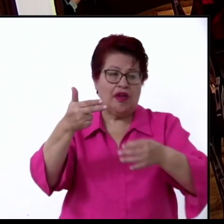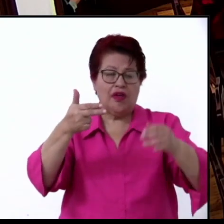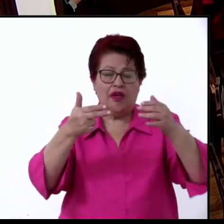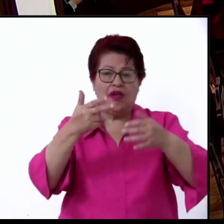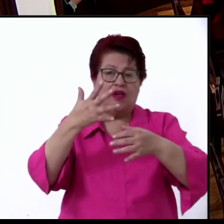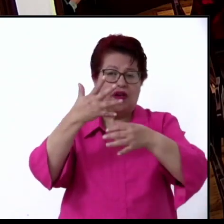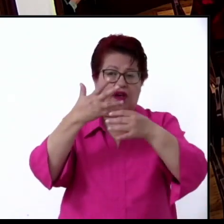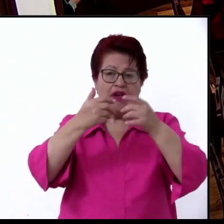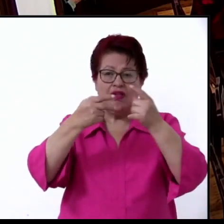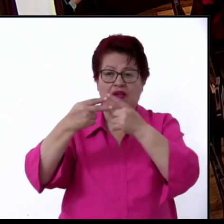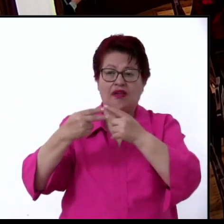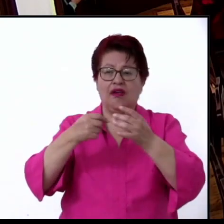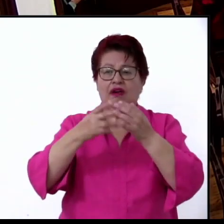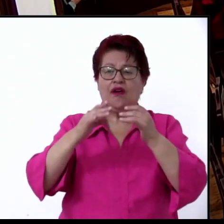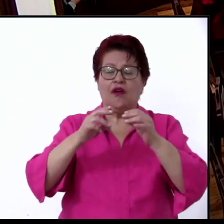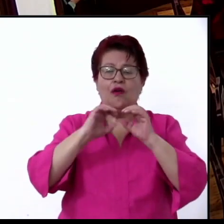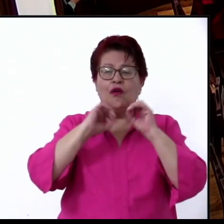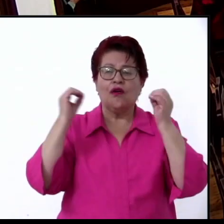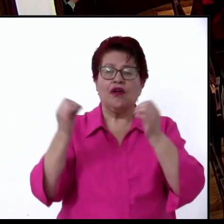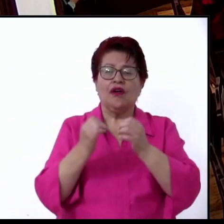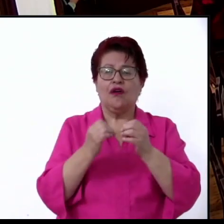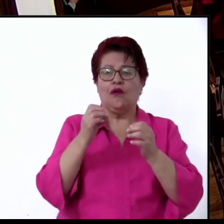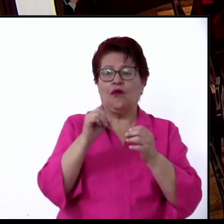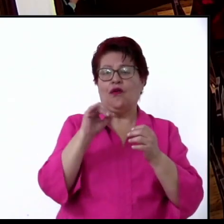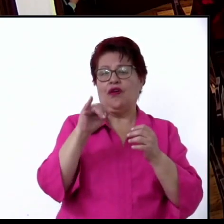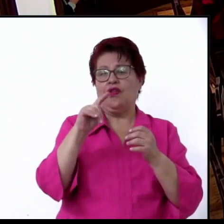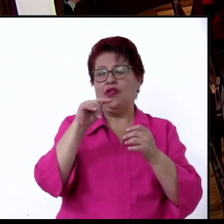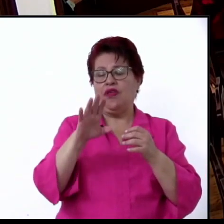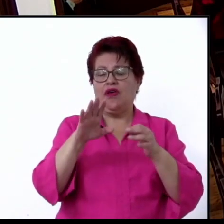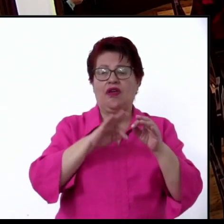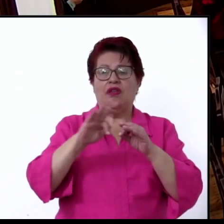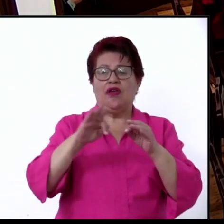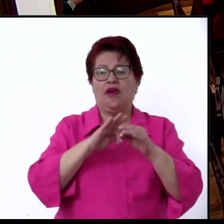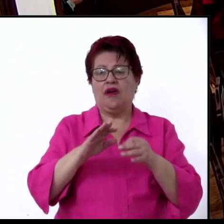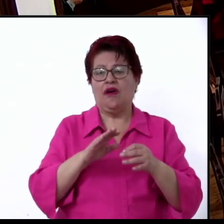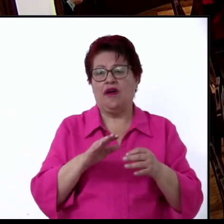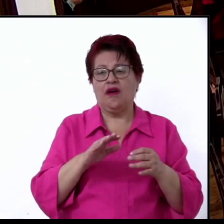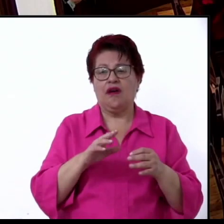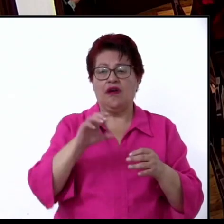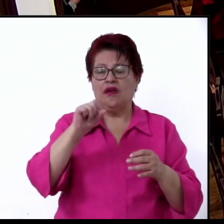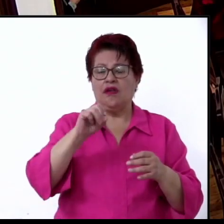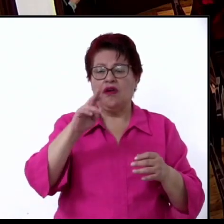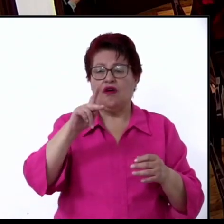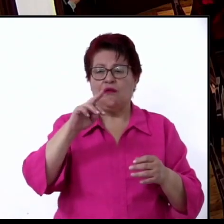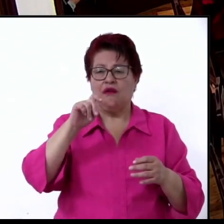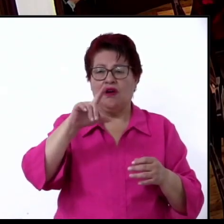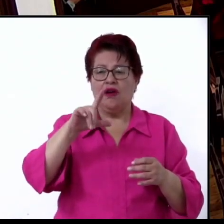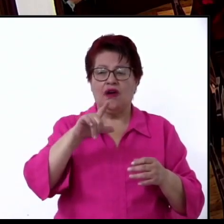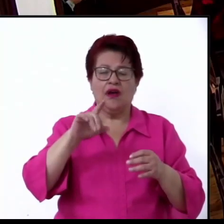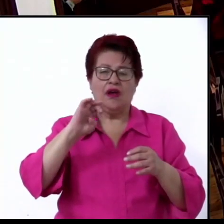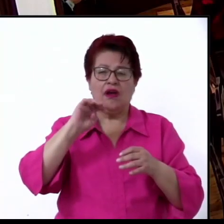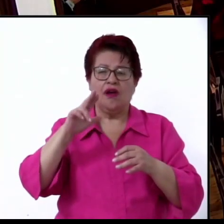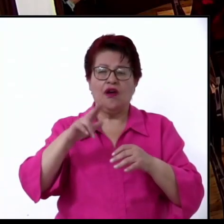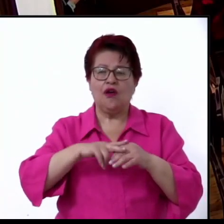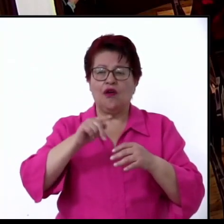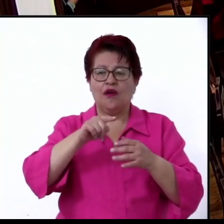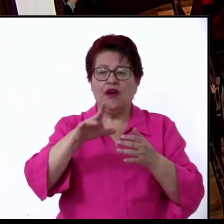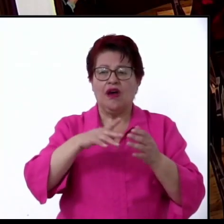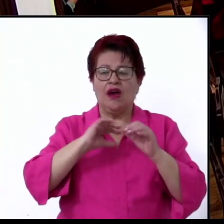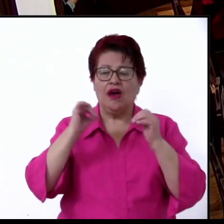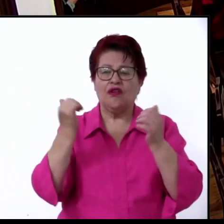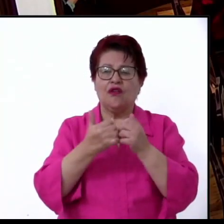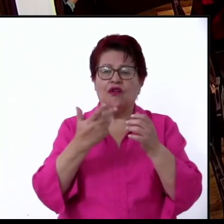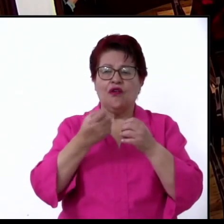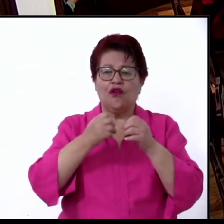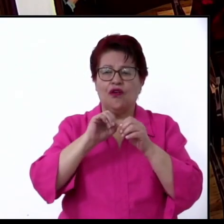con organismos internacionales, con la Organización Internacional del Trabajo, con la CEPAL, con la Unión Europea, con asociaciones